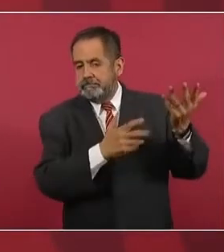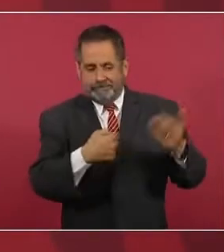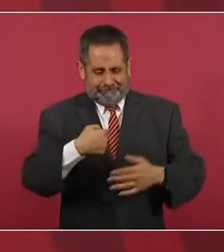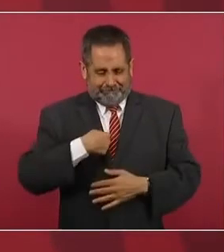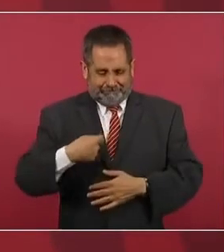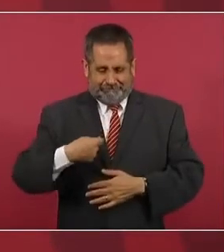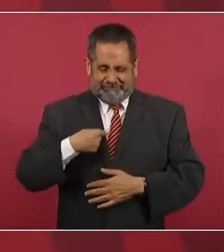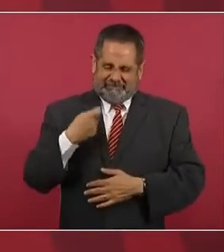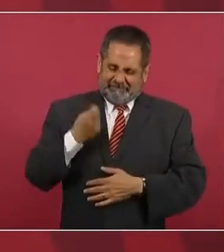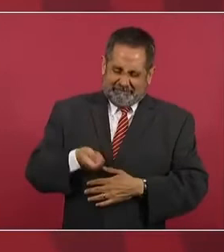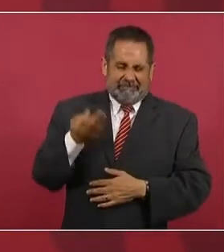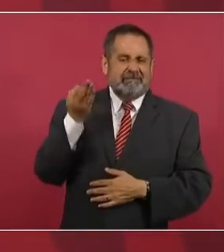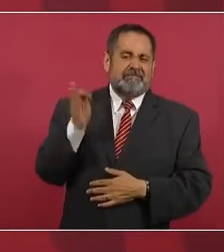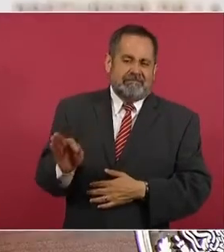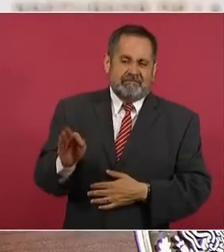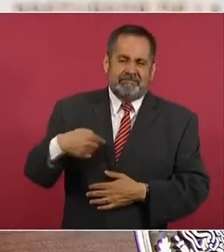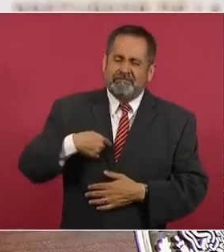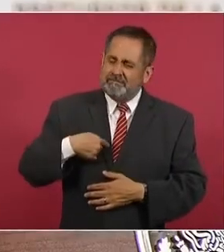de eso no hay duda.